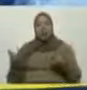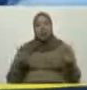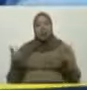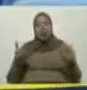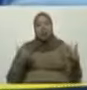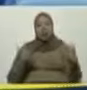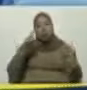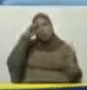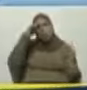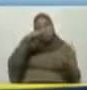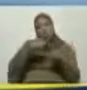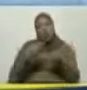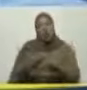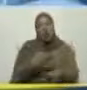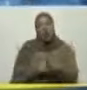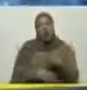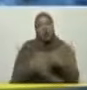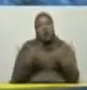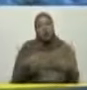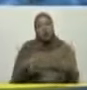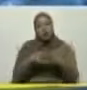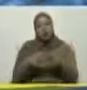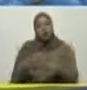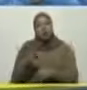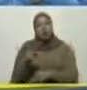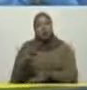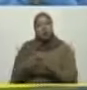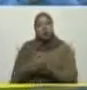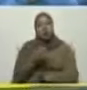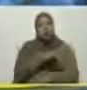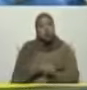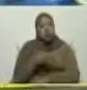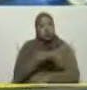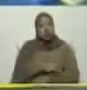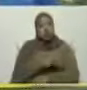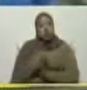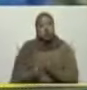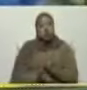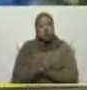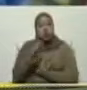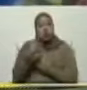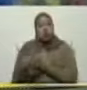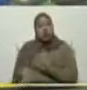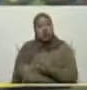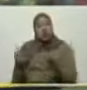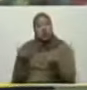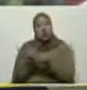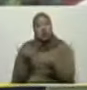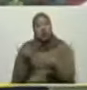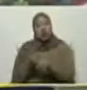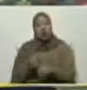primer lugar Antes que nada segundo diálogo social la recuperación de los Derechos